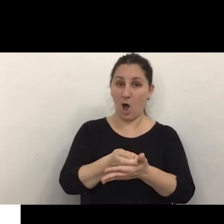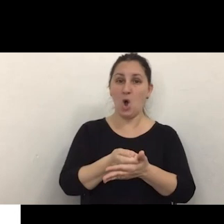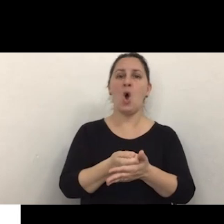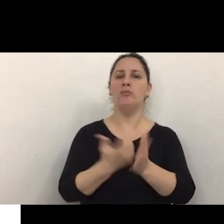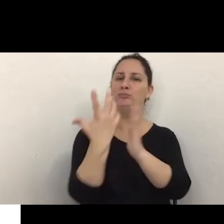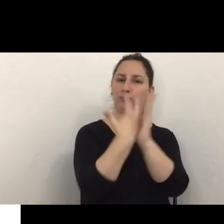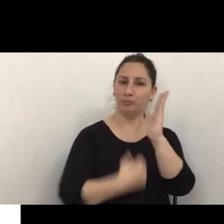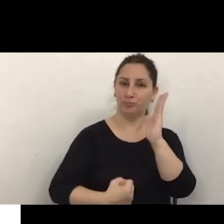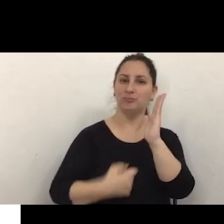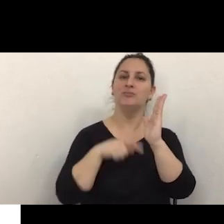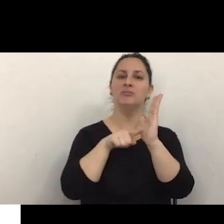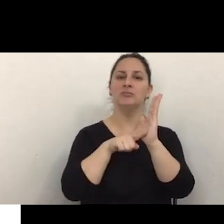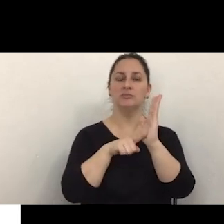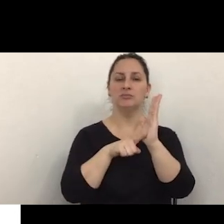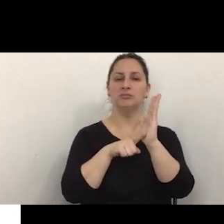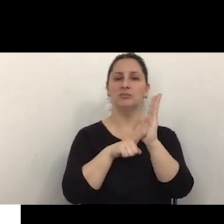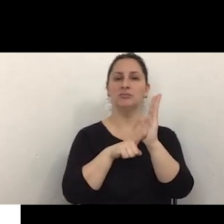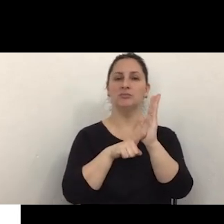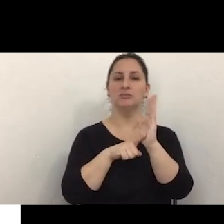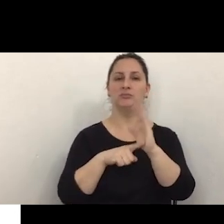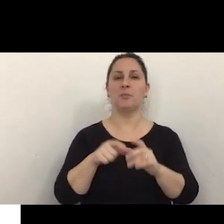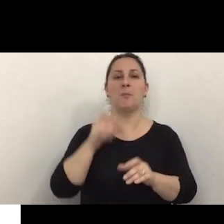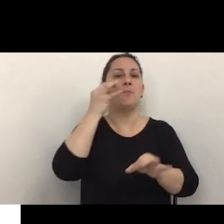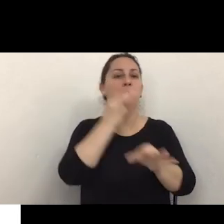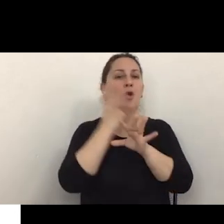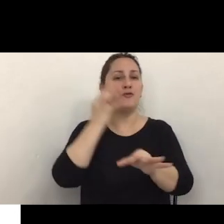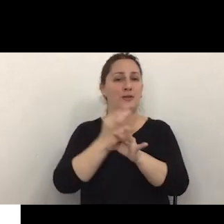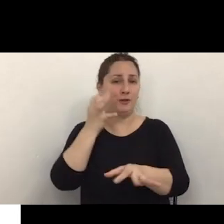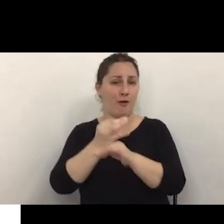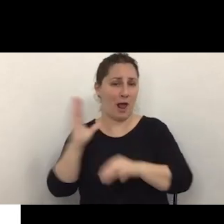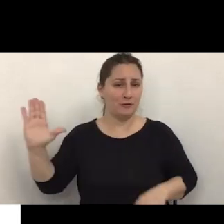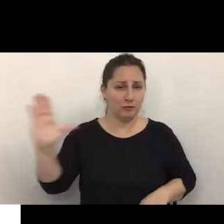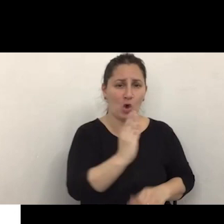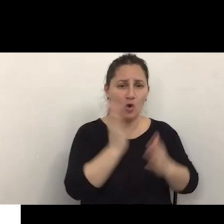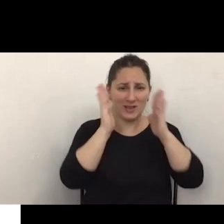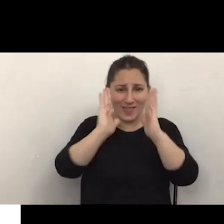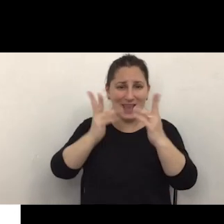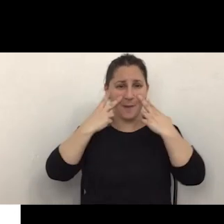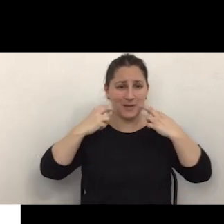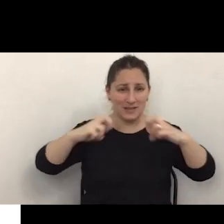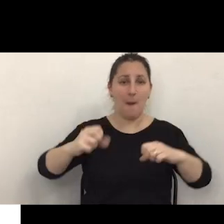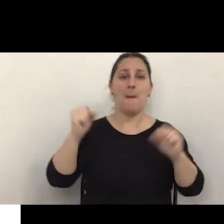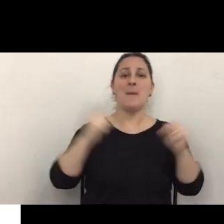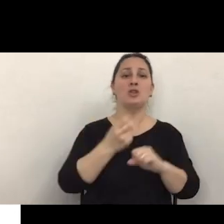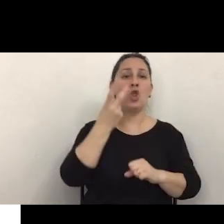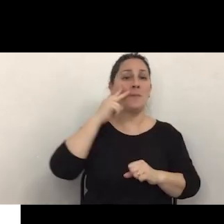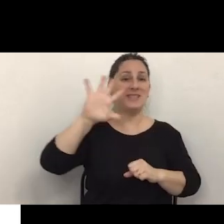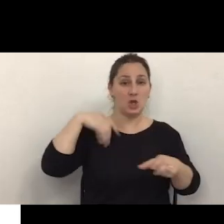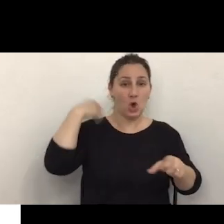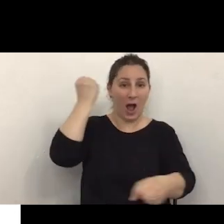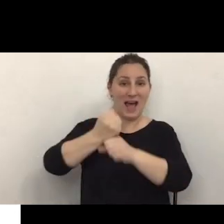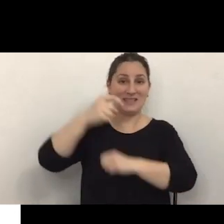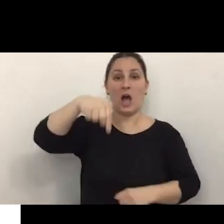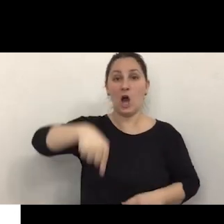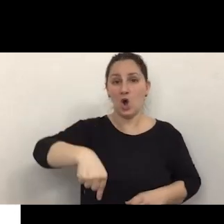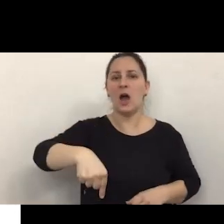devengar para todos los profesionales, para todos los investigadores. Desde mayo de 2005 a la fecha, se